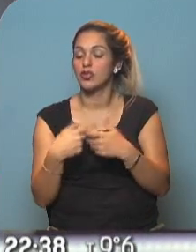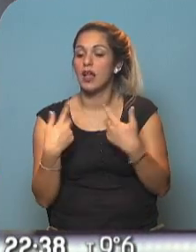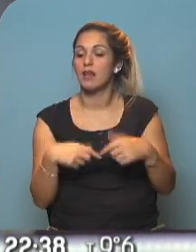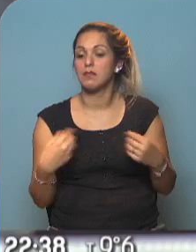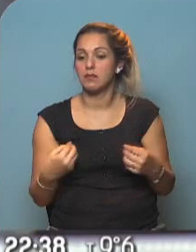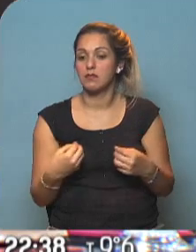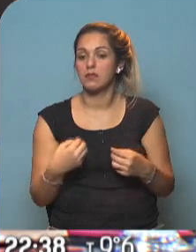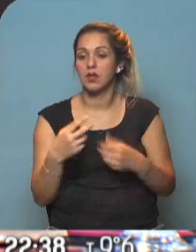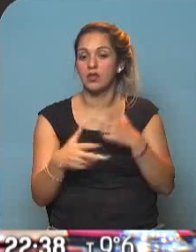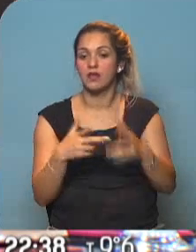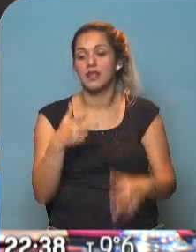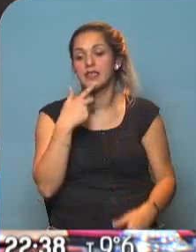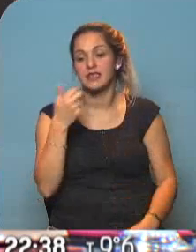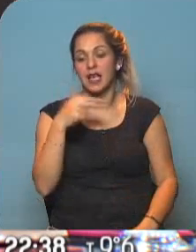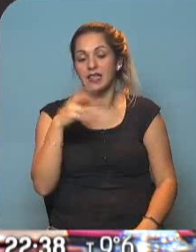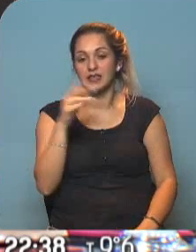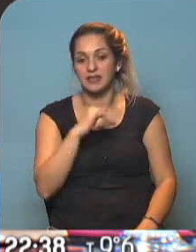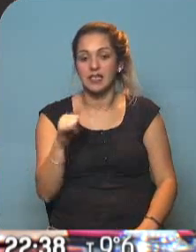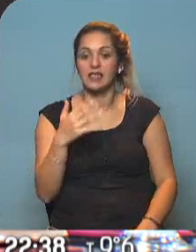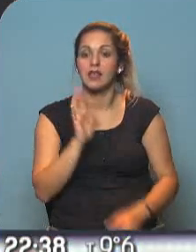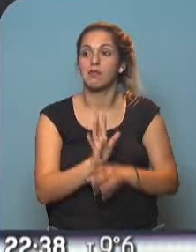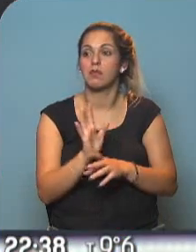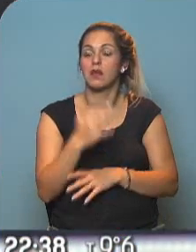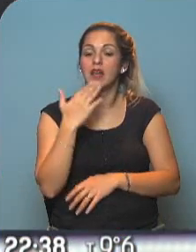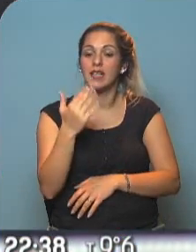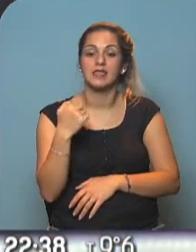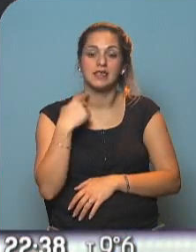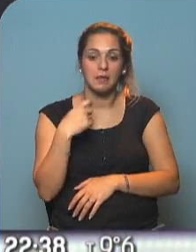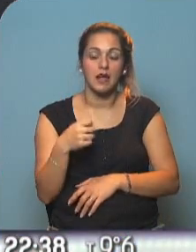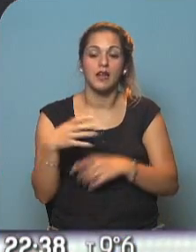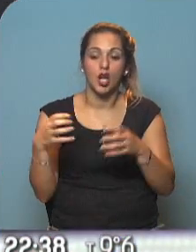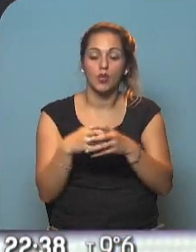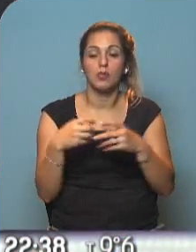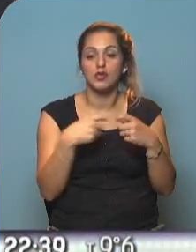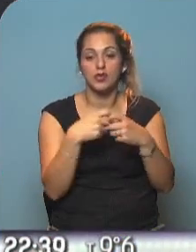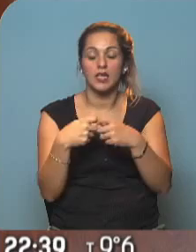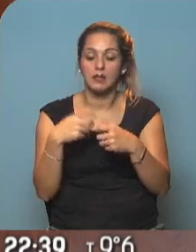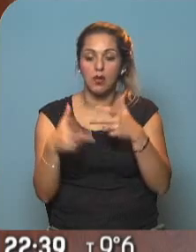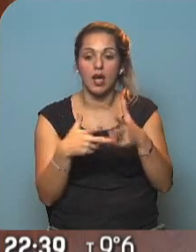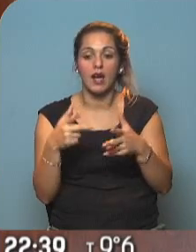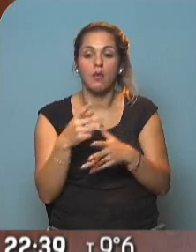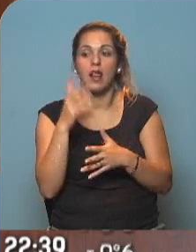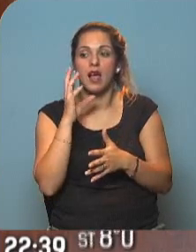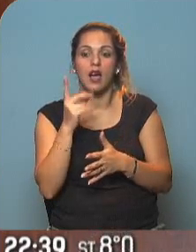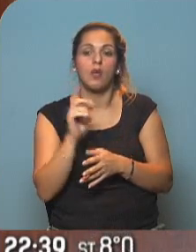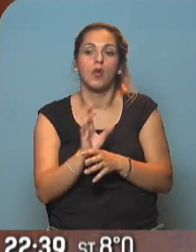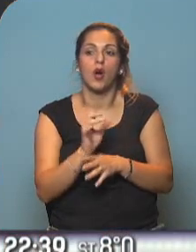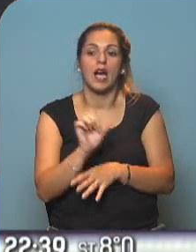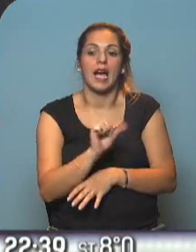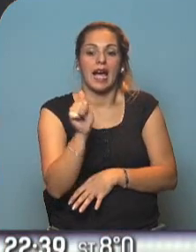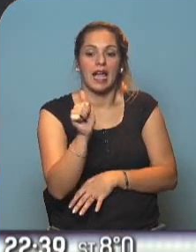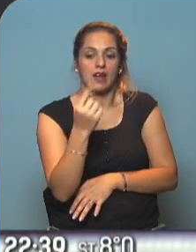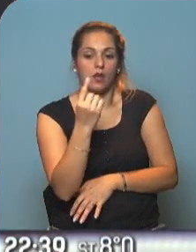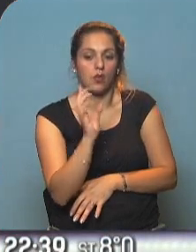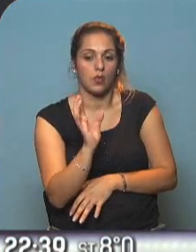Pedro Sánchez... Gracias a España, el socialismo de nuevo. Que se apuntó sí. Un poroto. Pero en realidad... Pero es